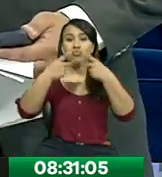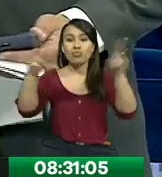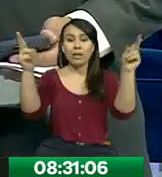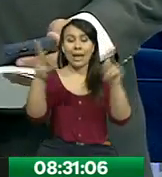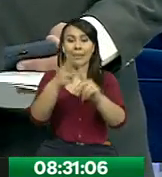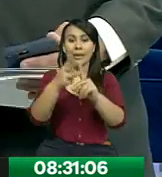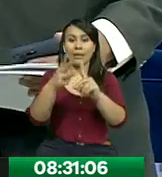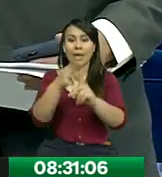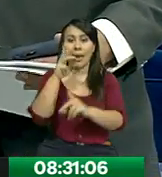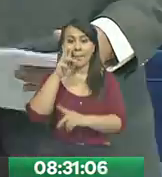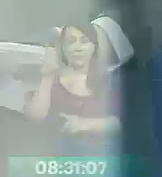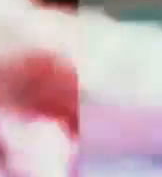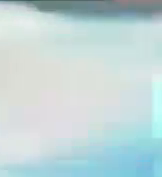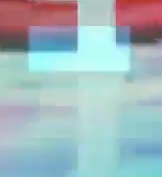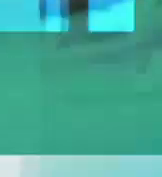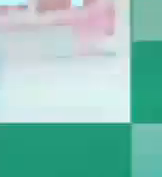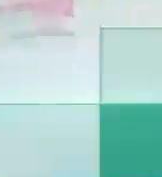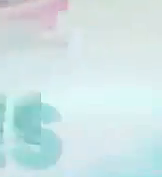sociales. Veamos.